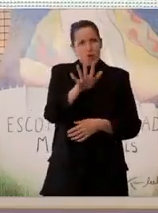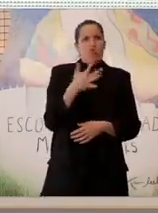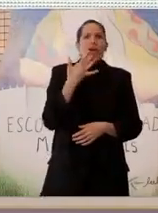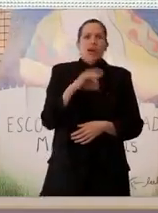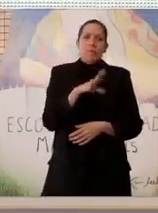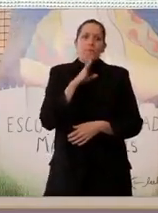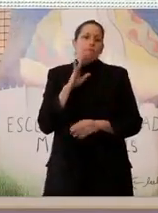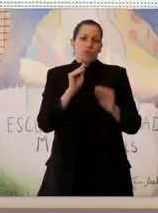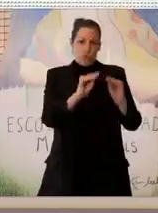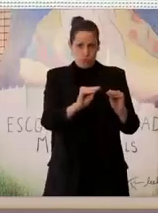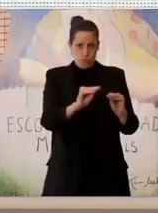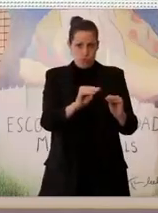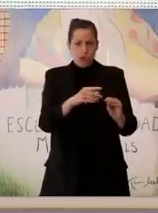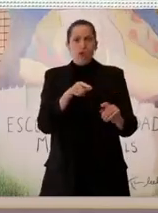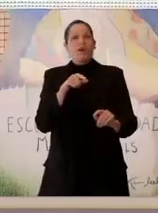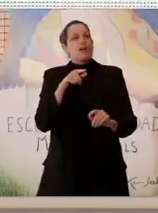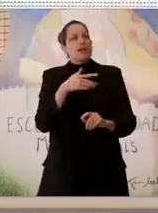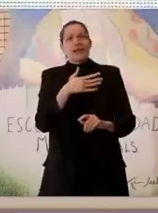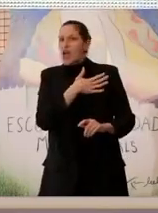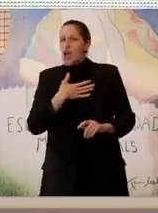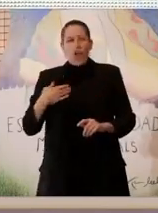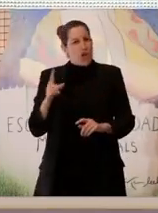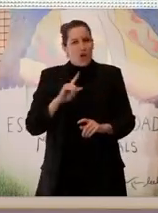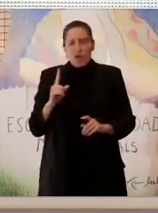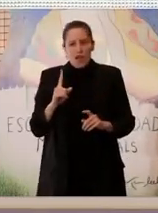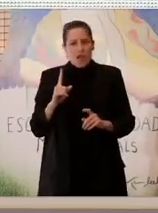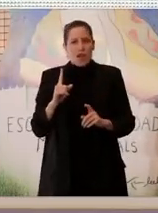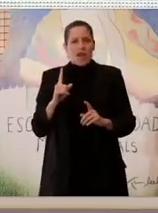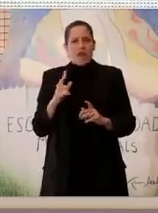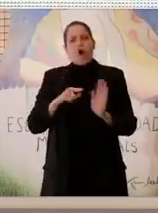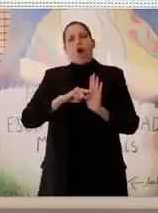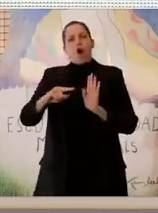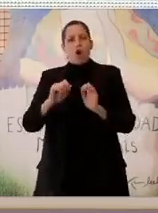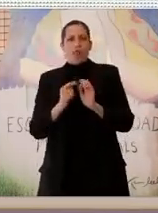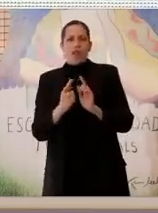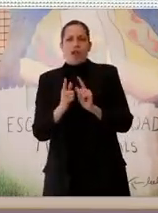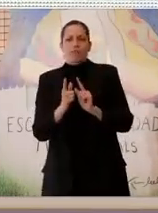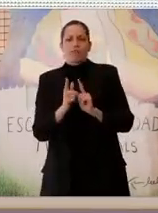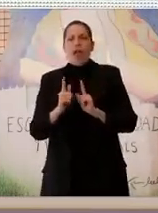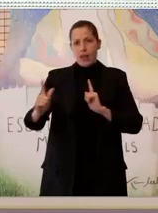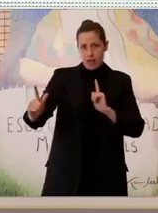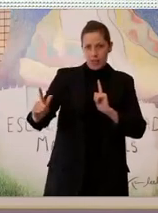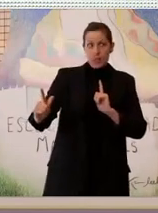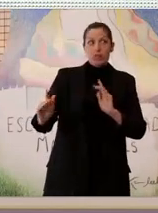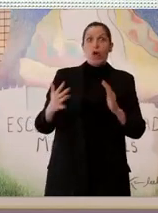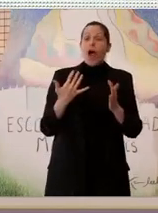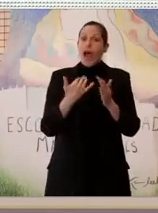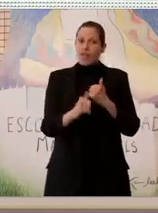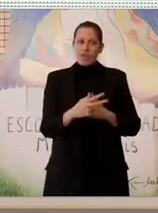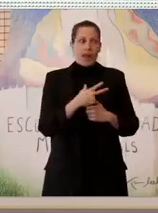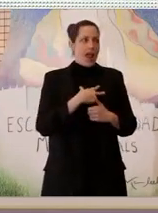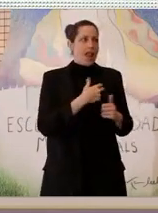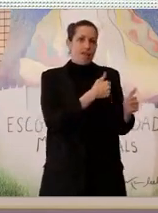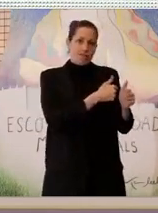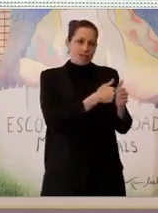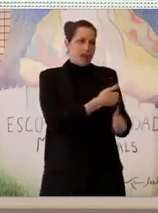supuesto, ninguna orden de alejamiento, el fiscal me la pidió y yo la acordé. Es cierto que las veces que me la pidió el fiscal, yo la